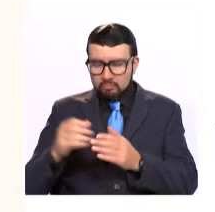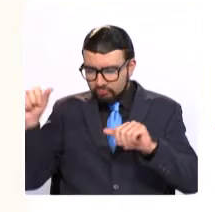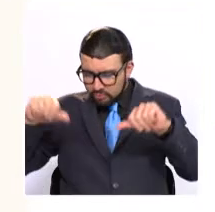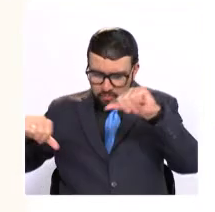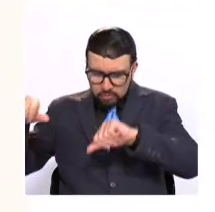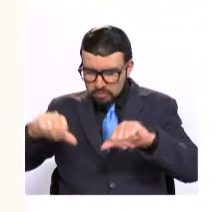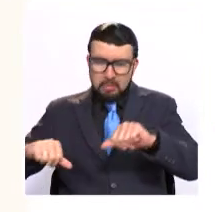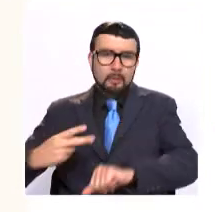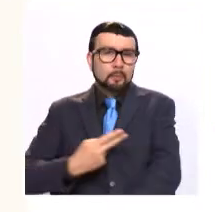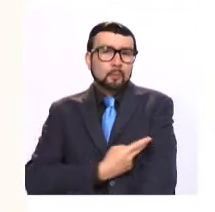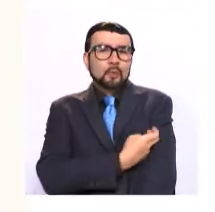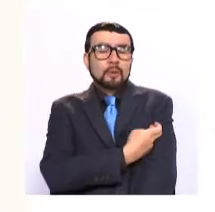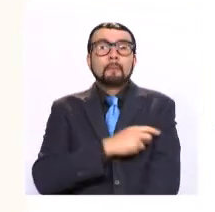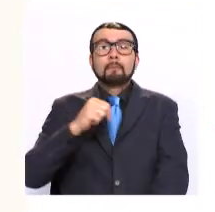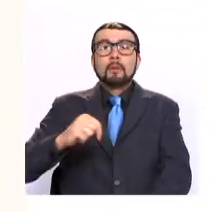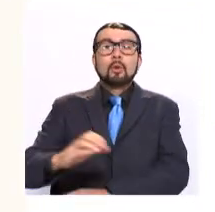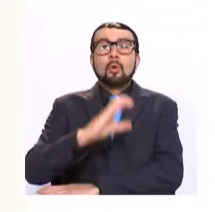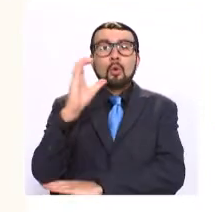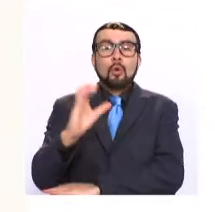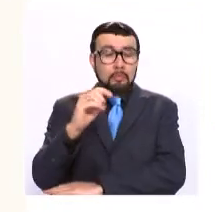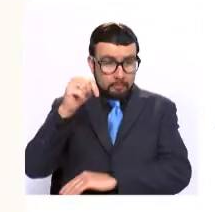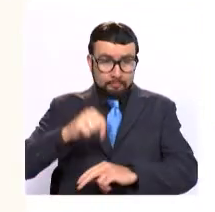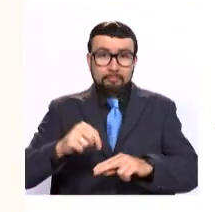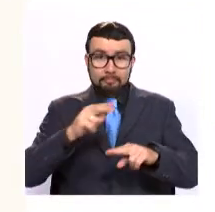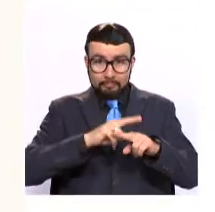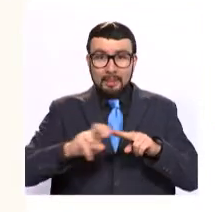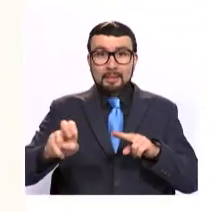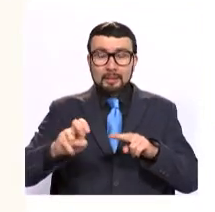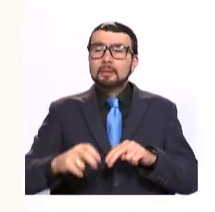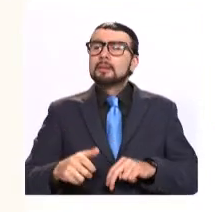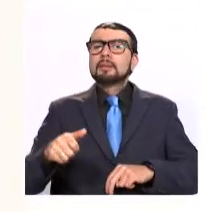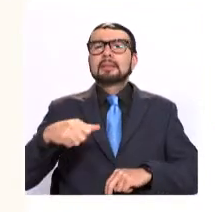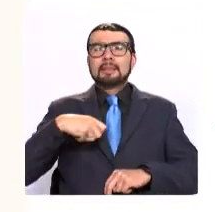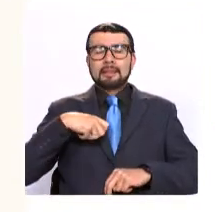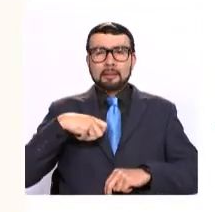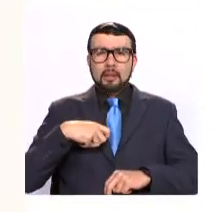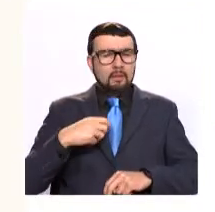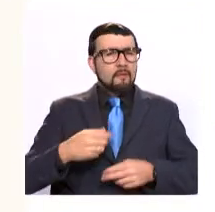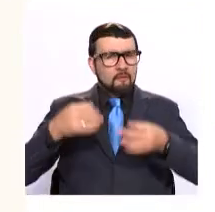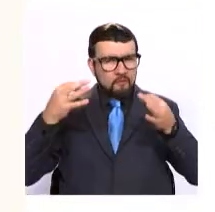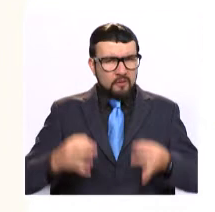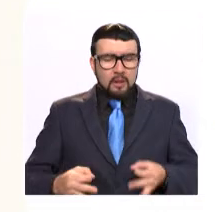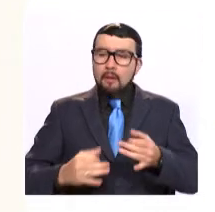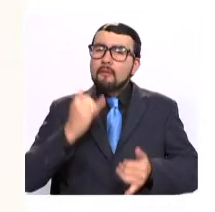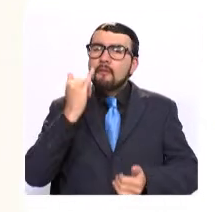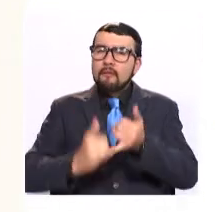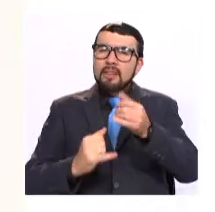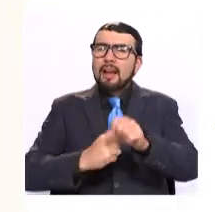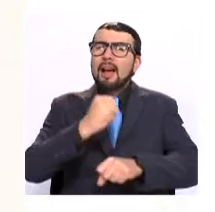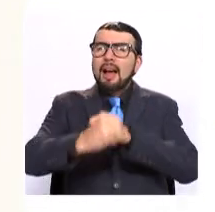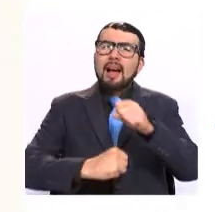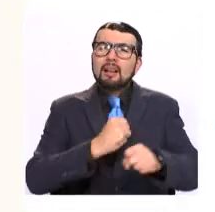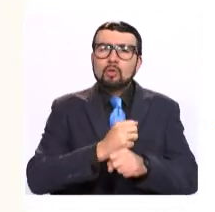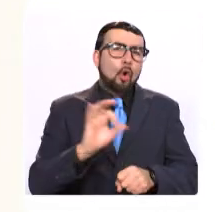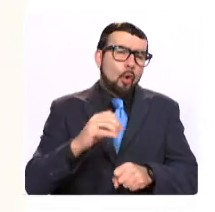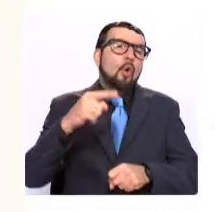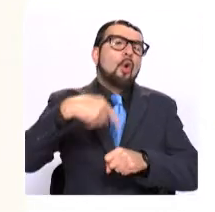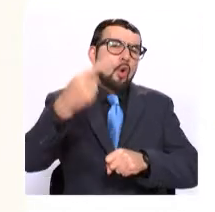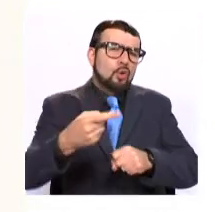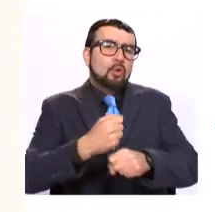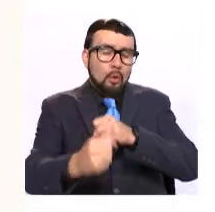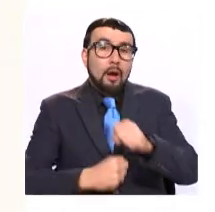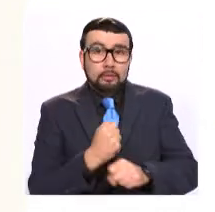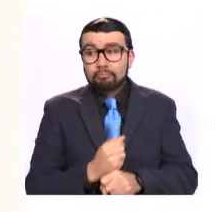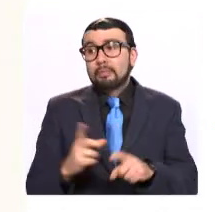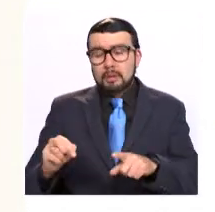nosotros en Colombia y en Manizales vamos a tenerla ya seguramente finalizando este año o el próximo año. Entonces en eso también se